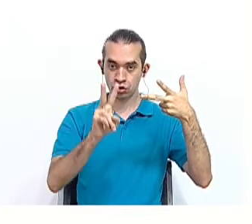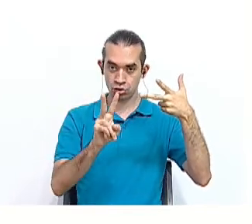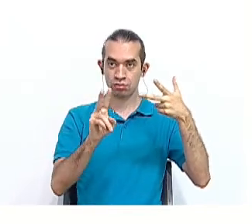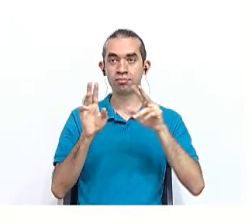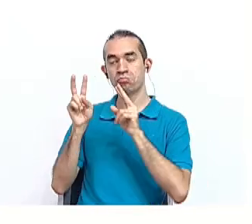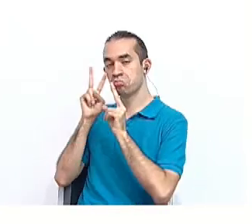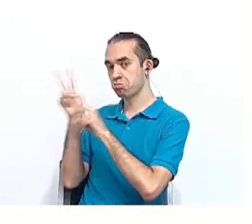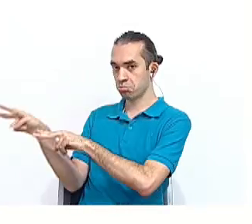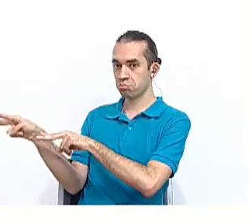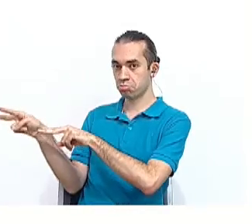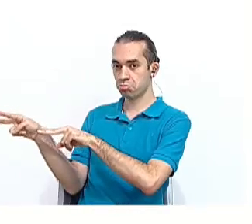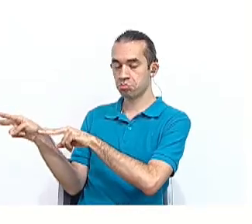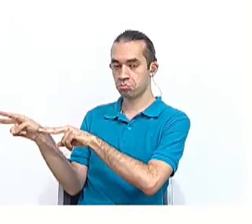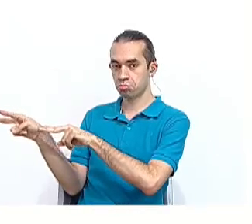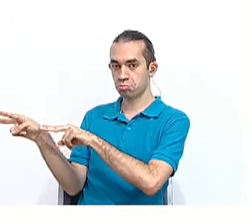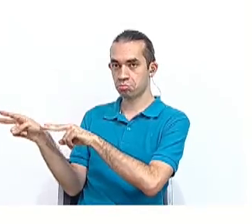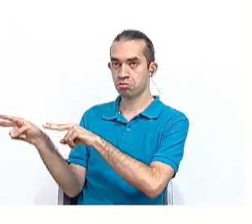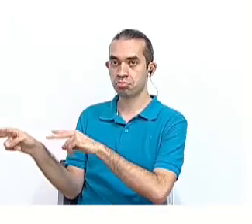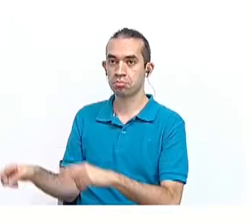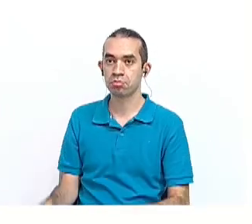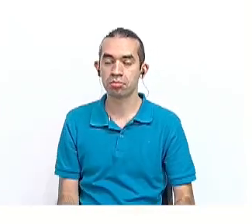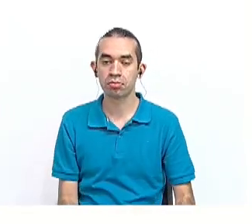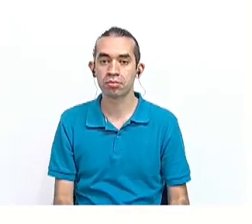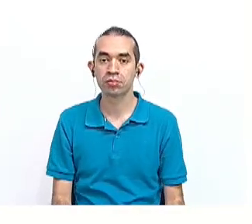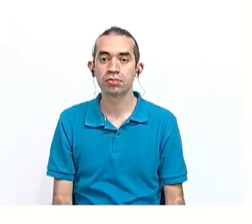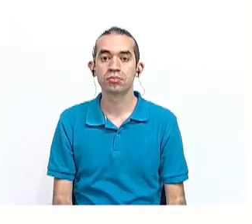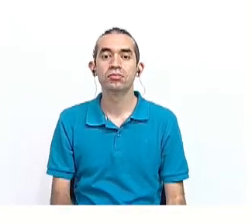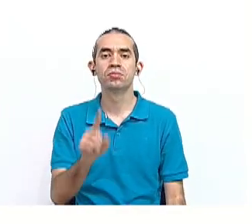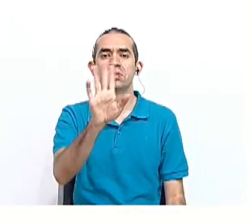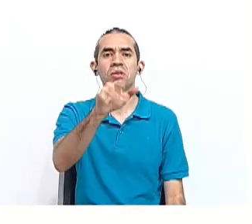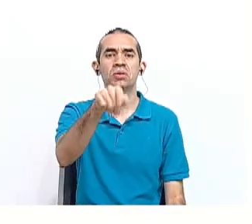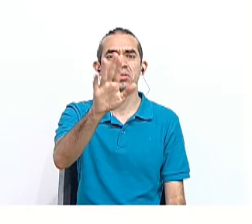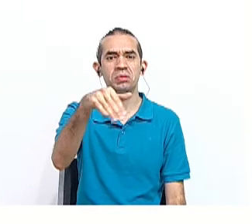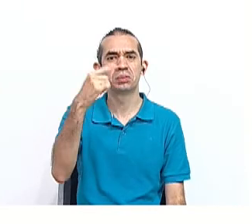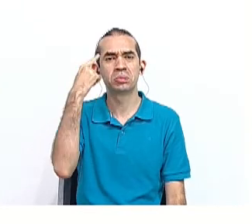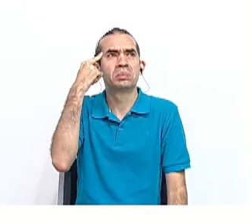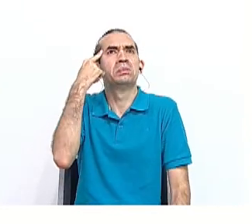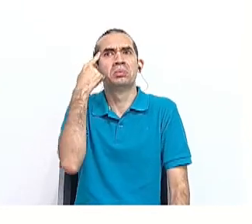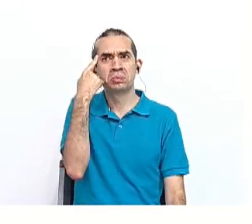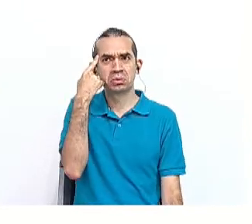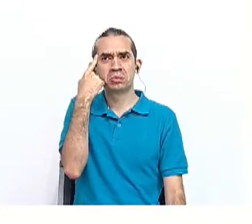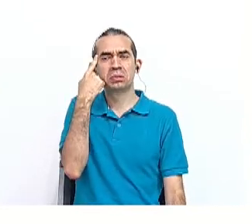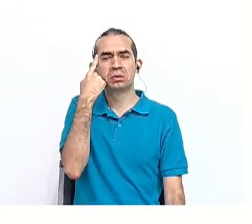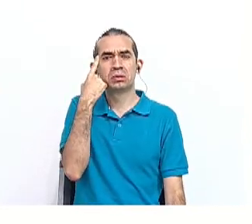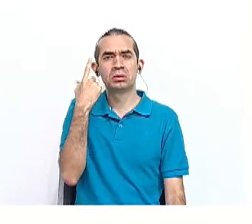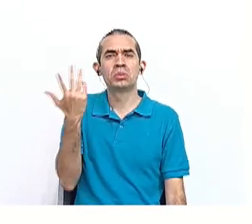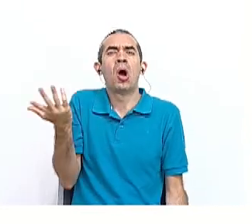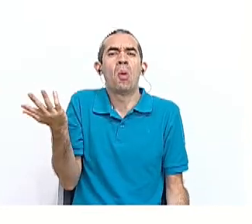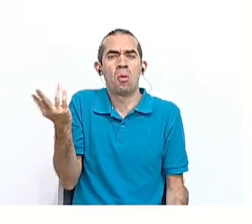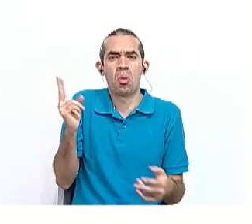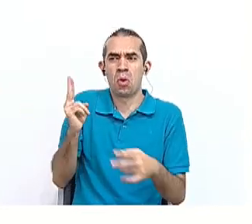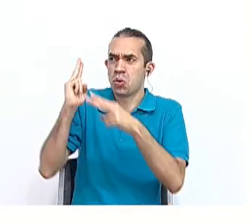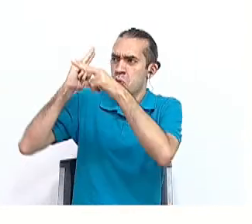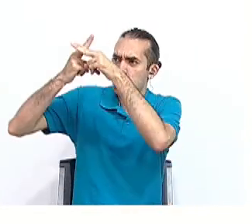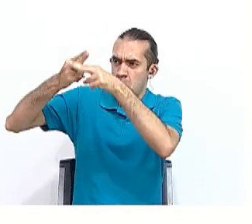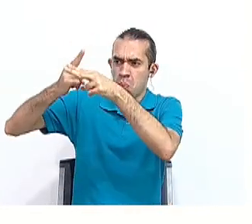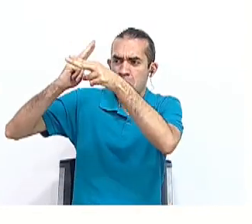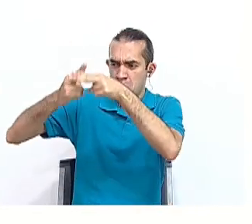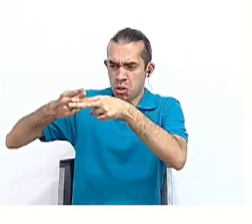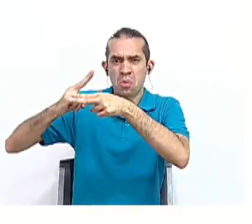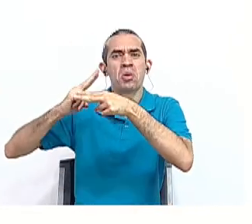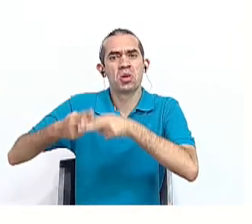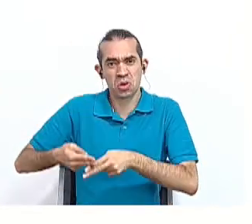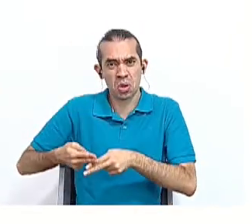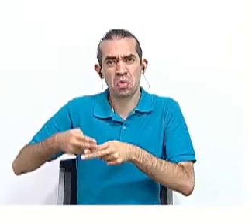de cobalto 2. Y ustedes se estarán preguntando, ¿cómo es que estas